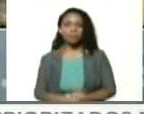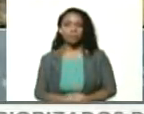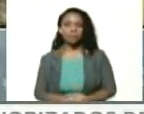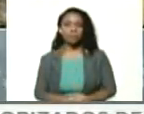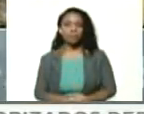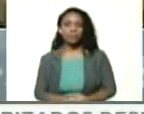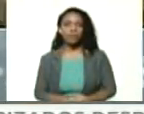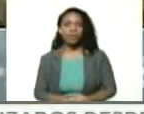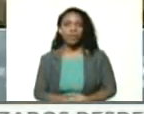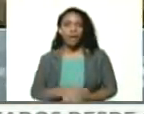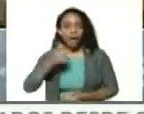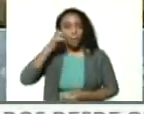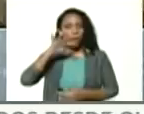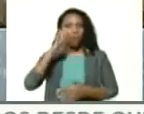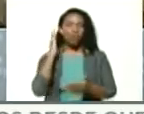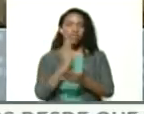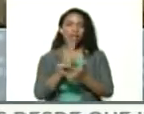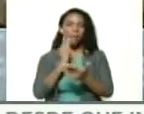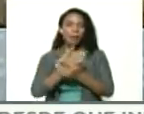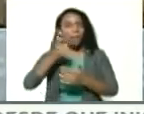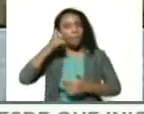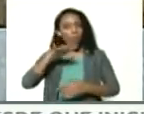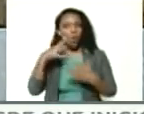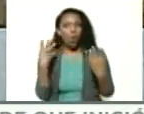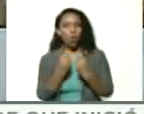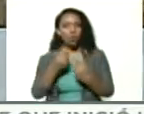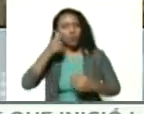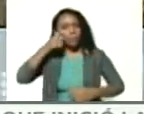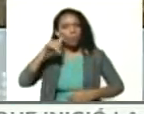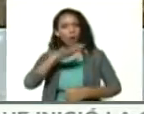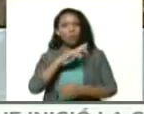con el pueblo, siempre con el pueblo, junto al pueblo,